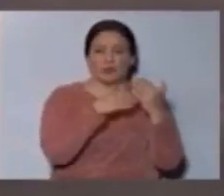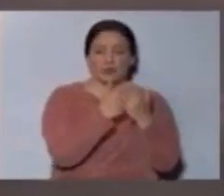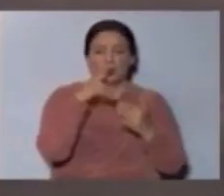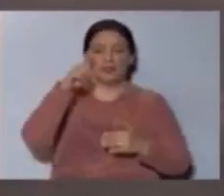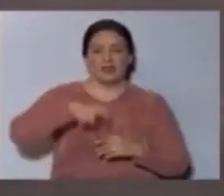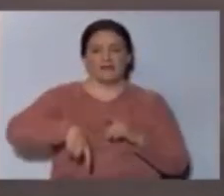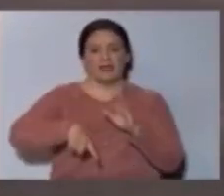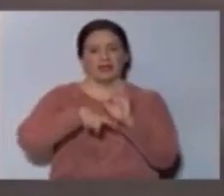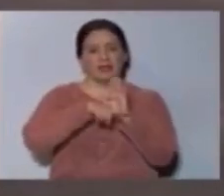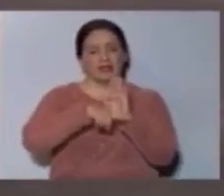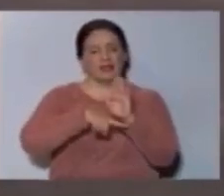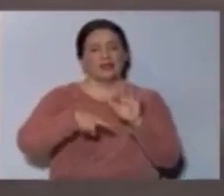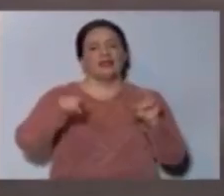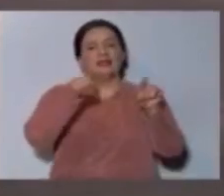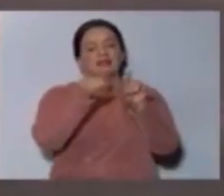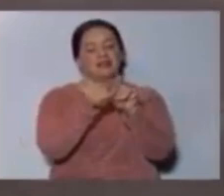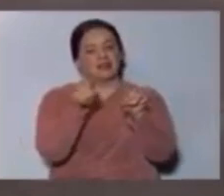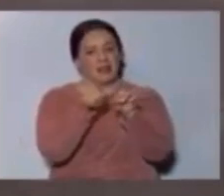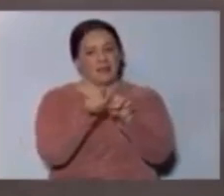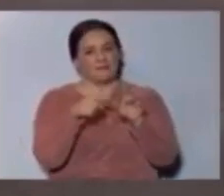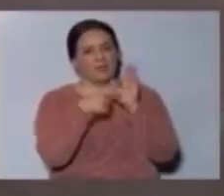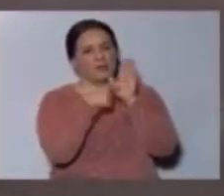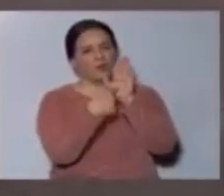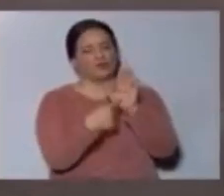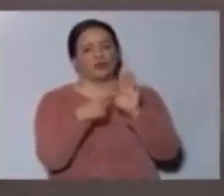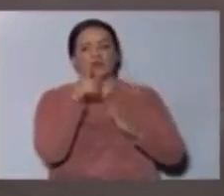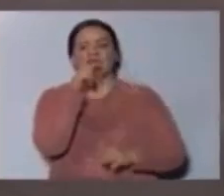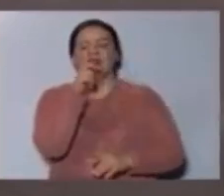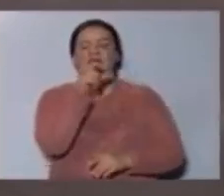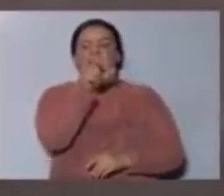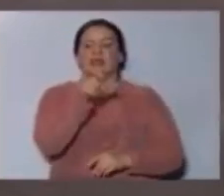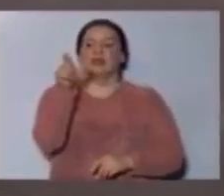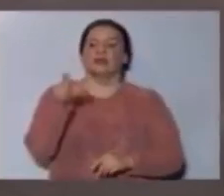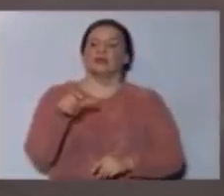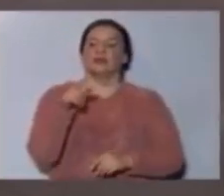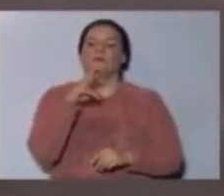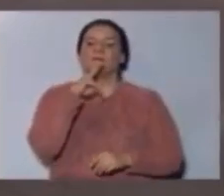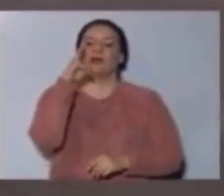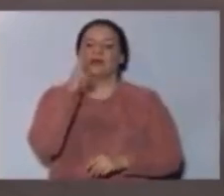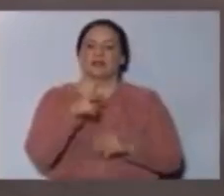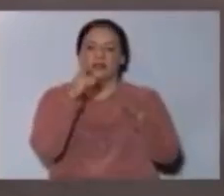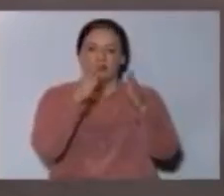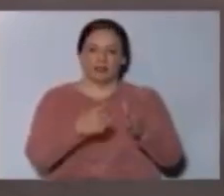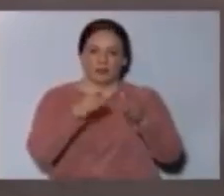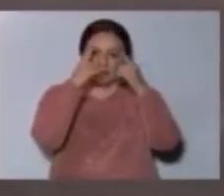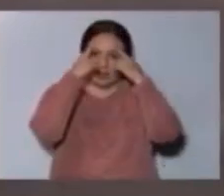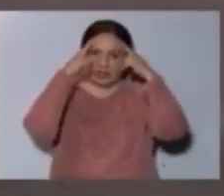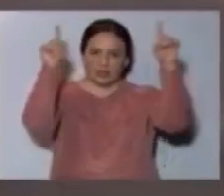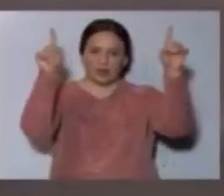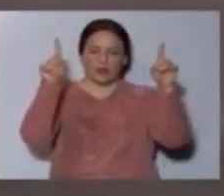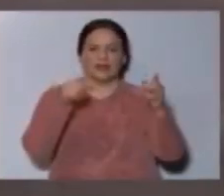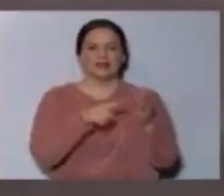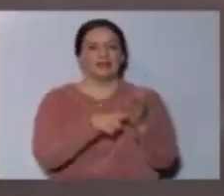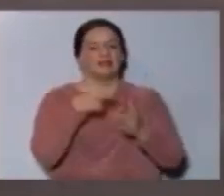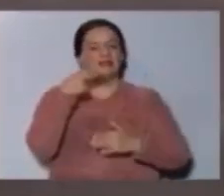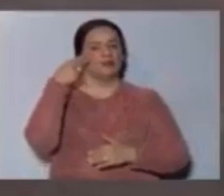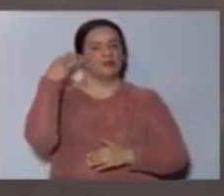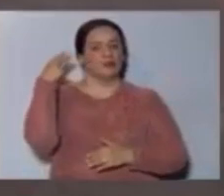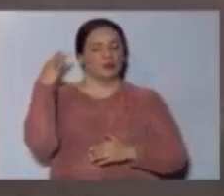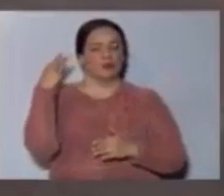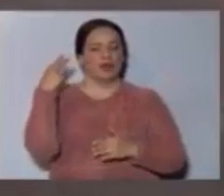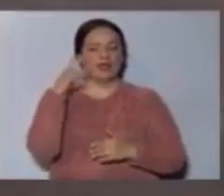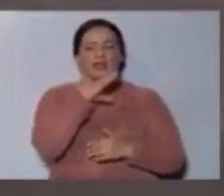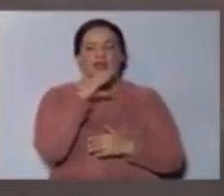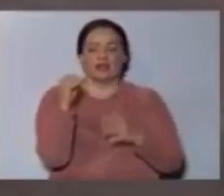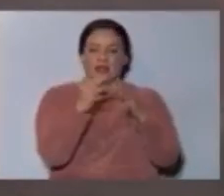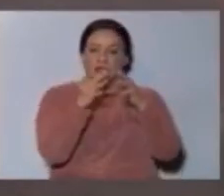ser negativo. También dejó a la vista quiénes son nuestros verdaderos héroes de esta historia y